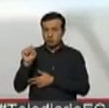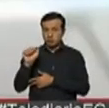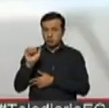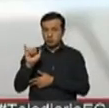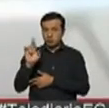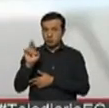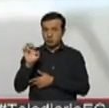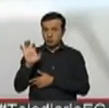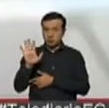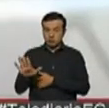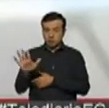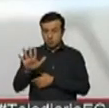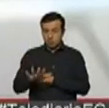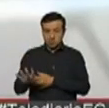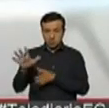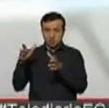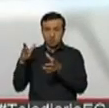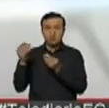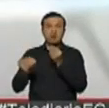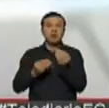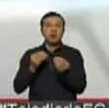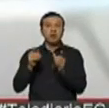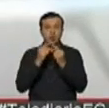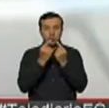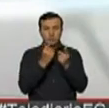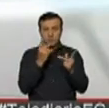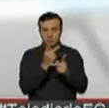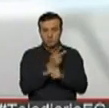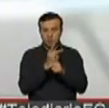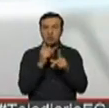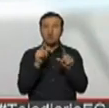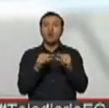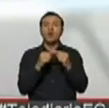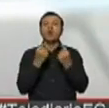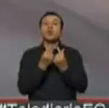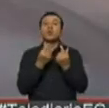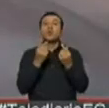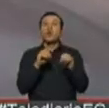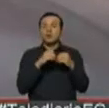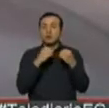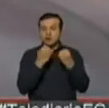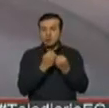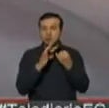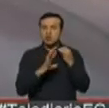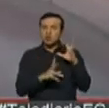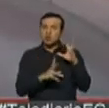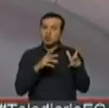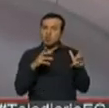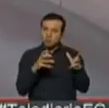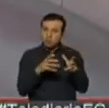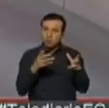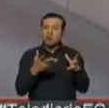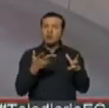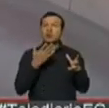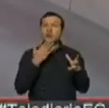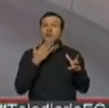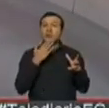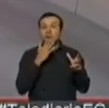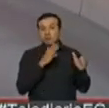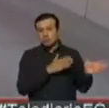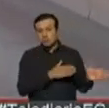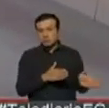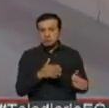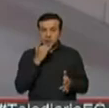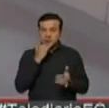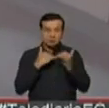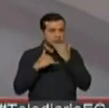Cuando hablamos en Buenos Aires estamos hablando de crimen organizado, estamos hablando de organizaciones delictuales dedicadas a una serie de actividades